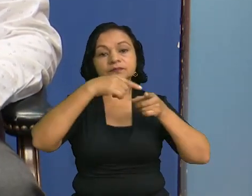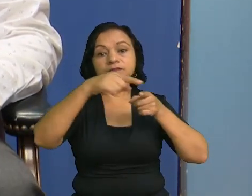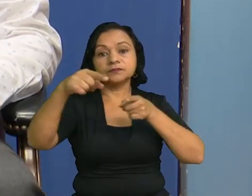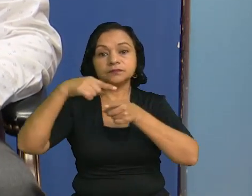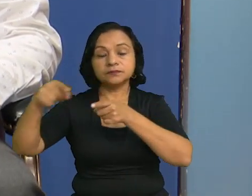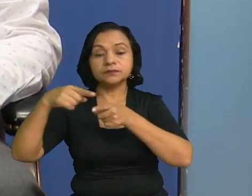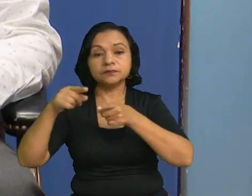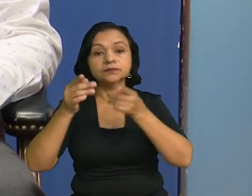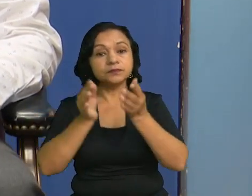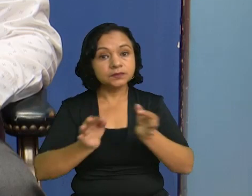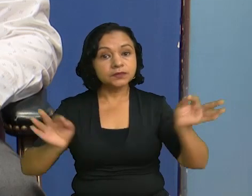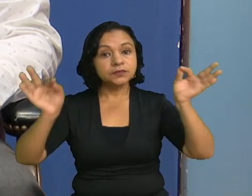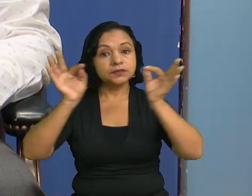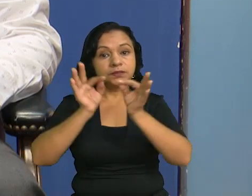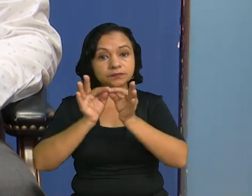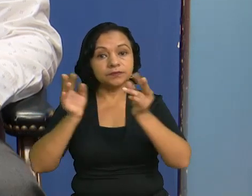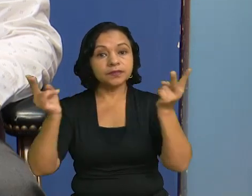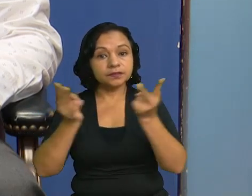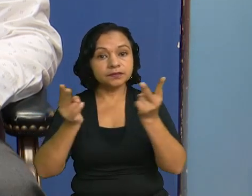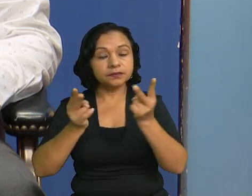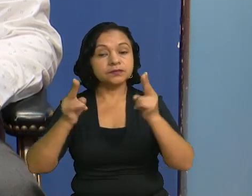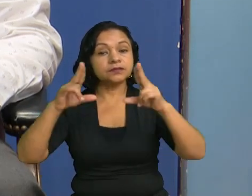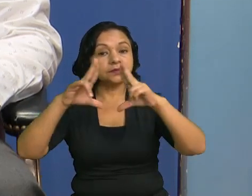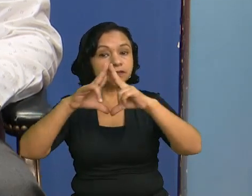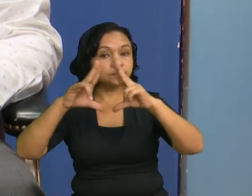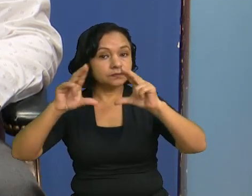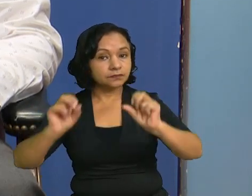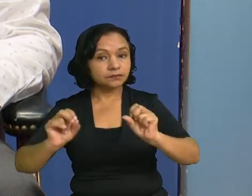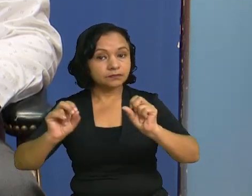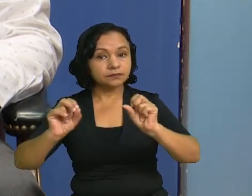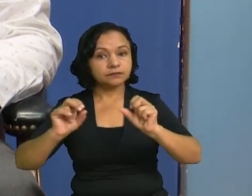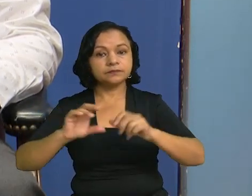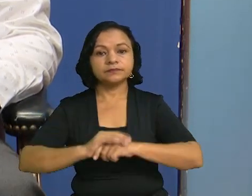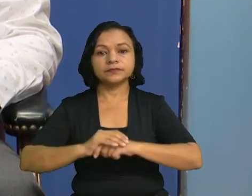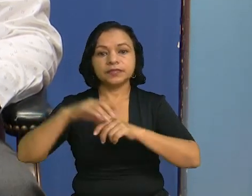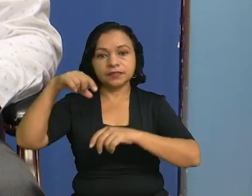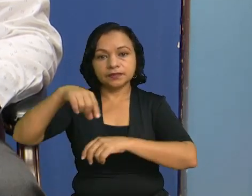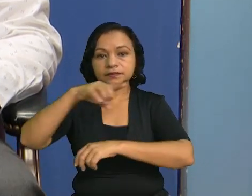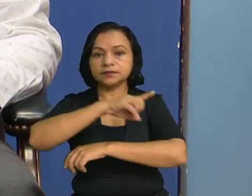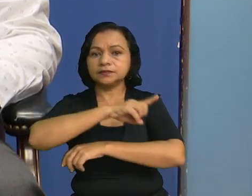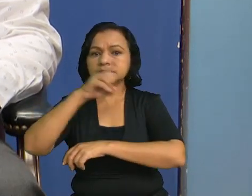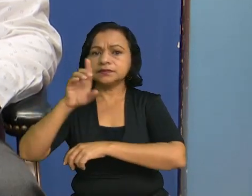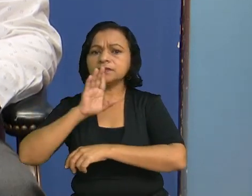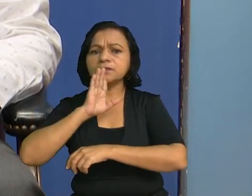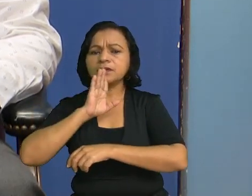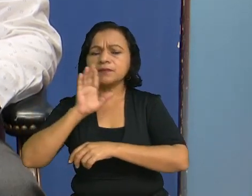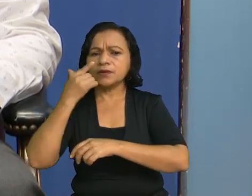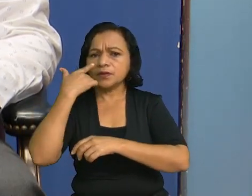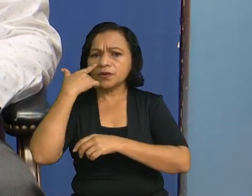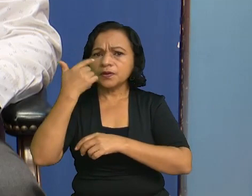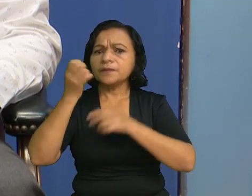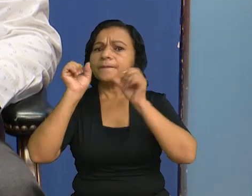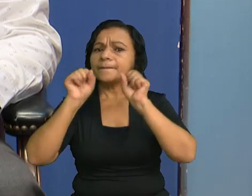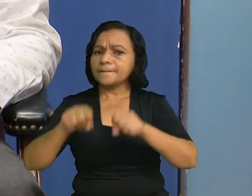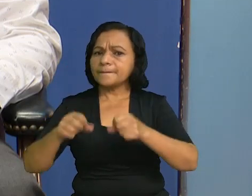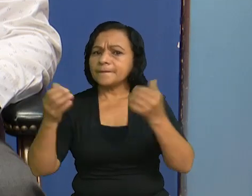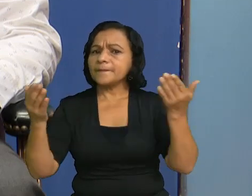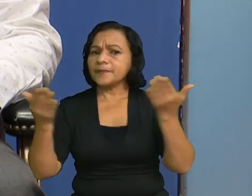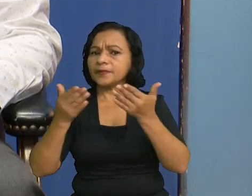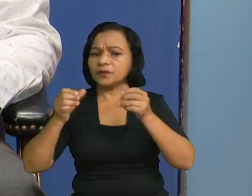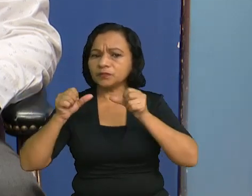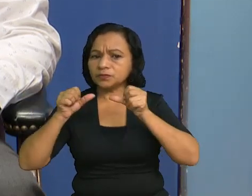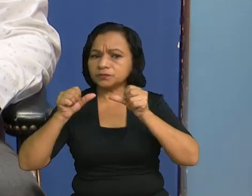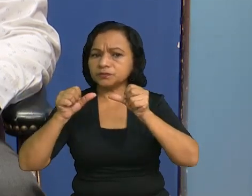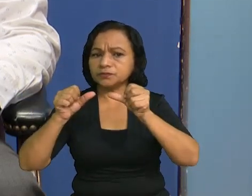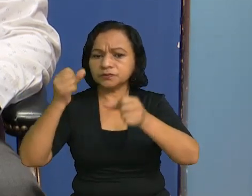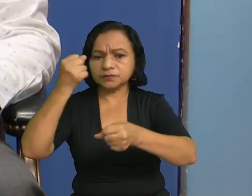en algunas localidades y regiones de nuestro territorio hoy conocer precisamente como avanzó la ejecución y metas